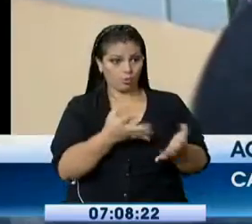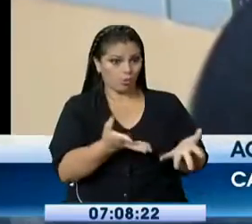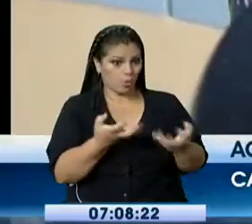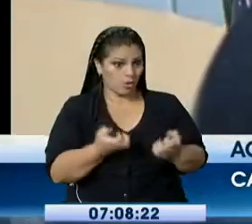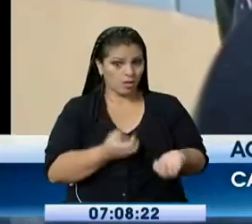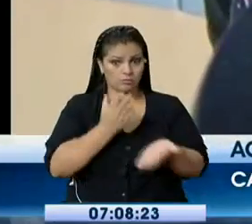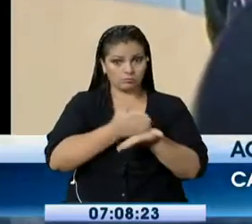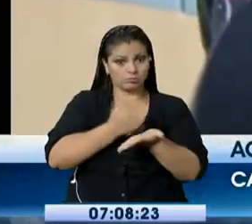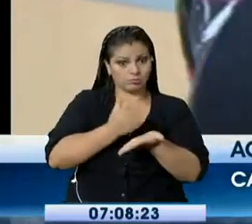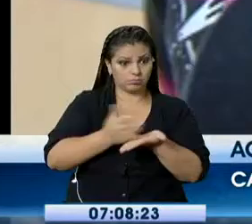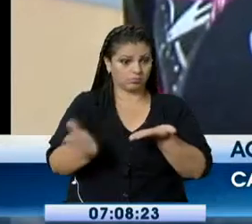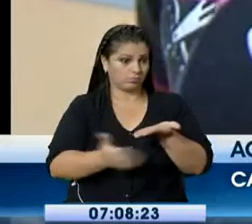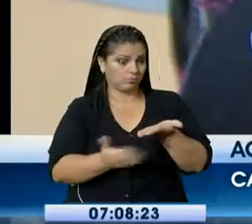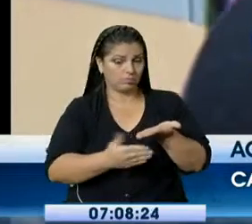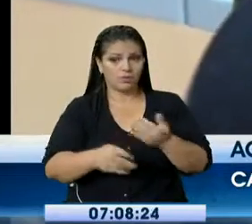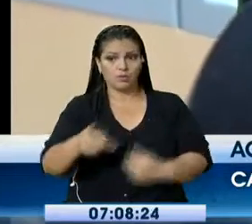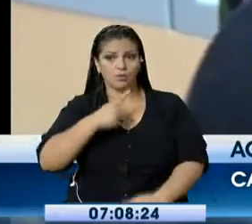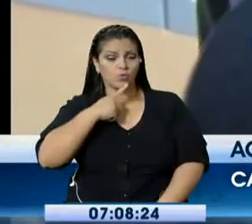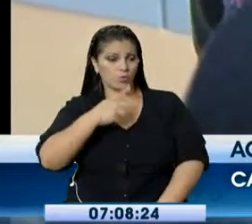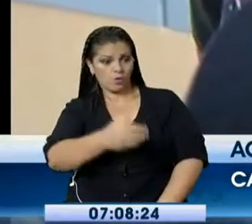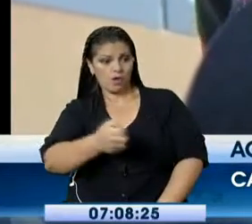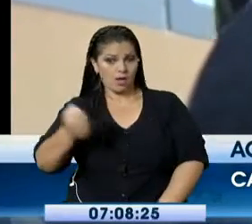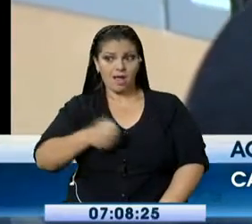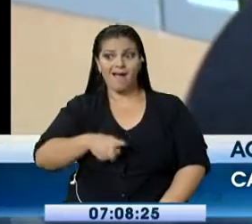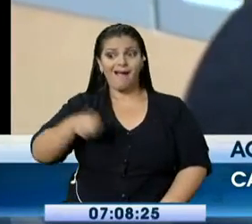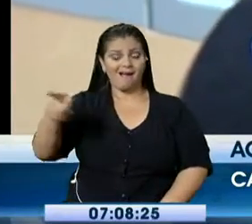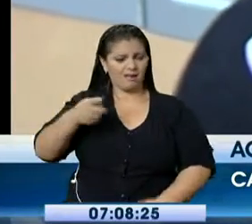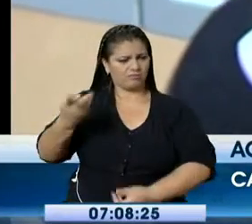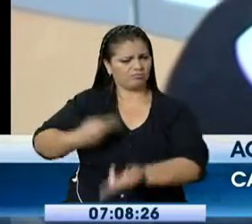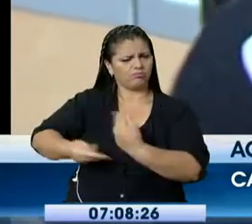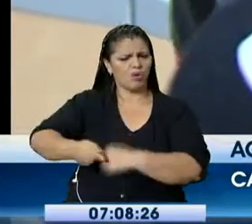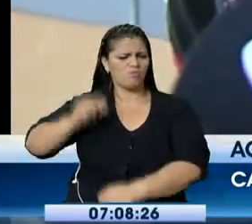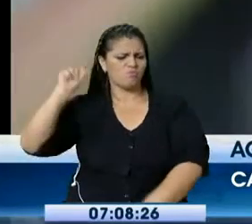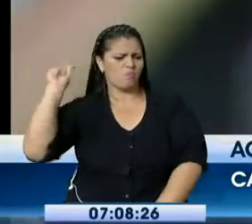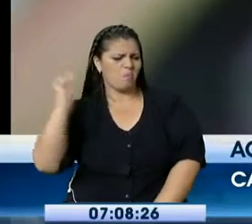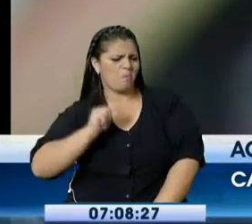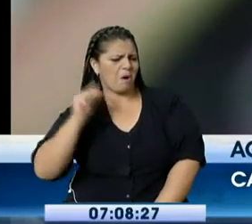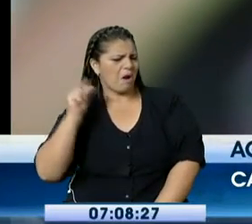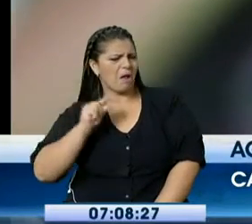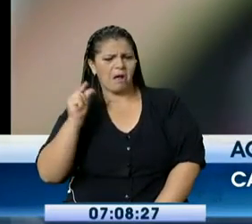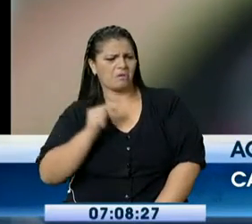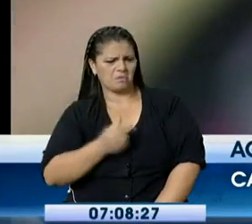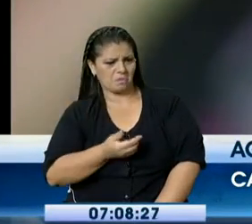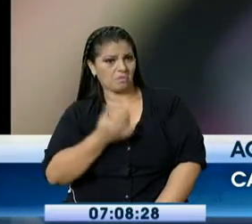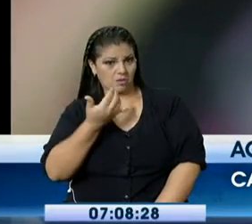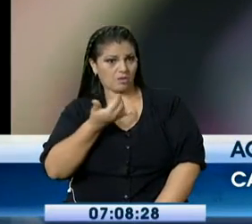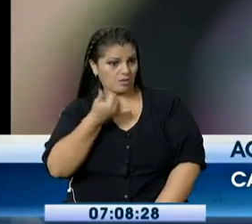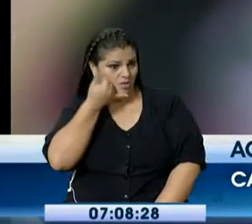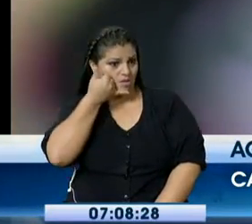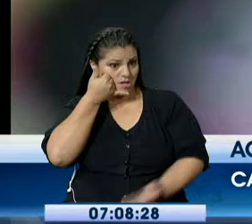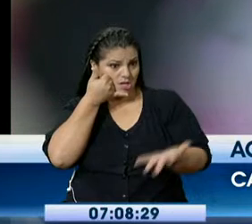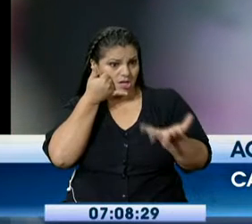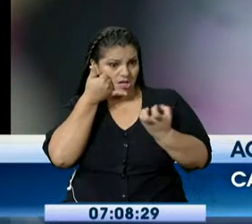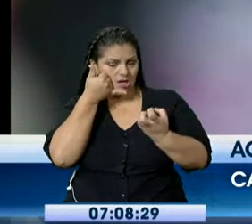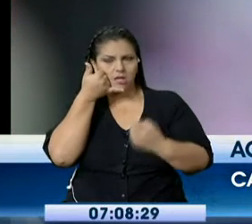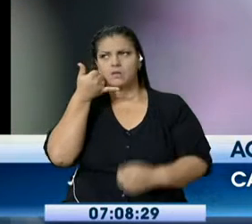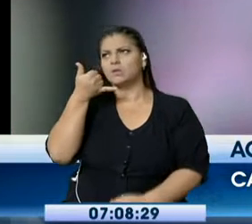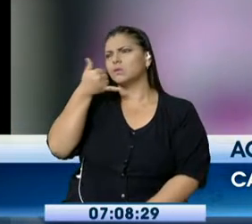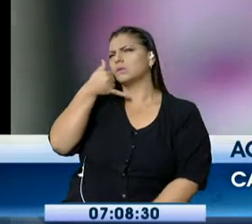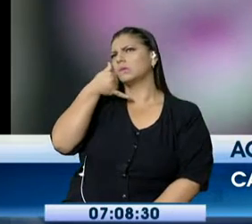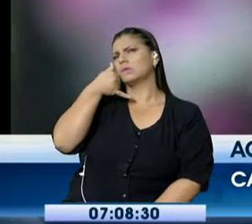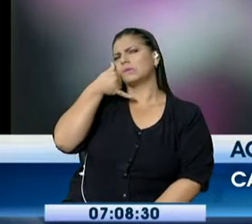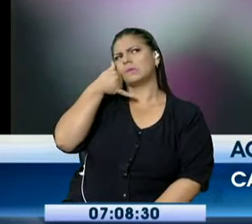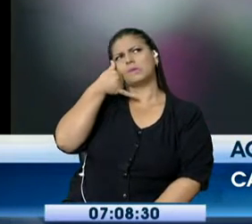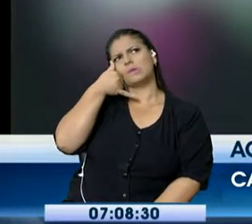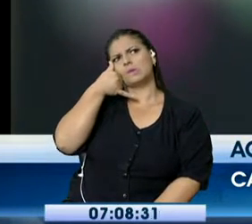demanda este veces te vas a estrés a mitad de precio rápido de manera que promoción de los artículos la hacían cerca del